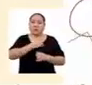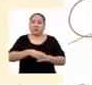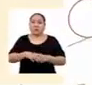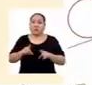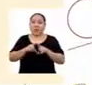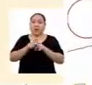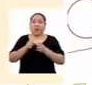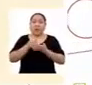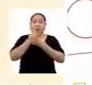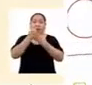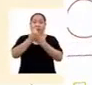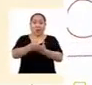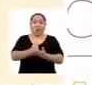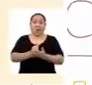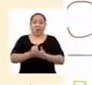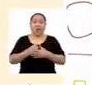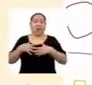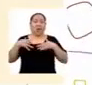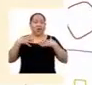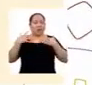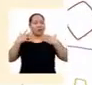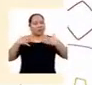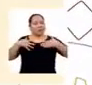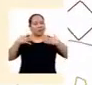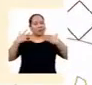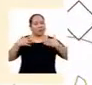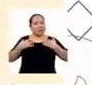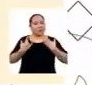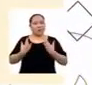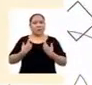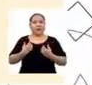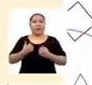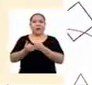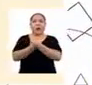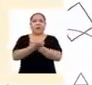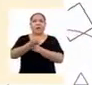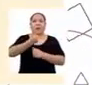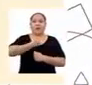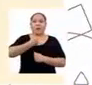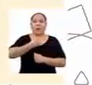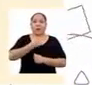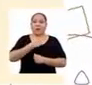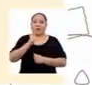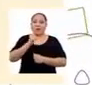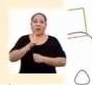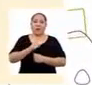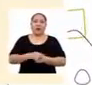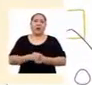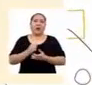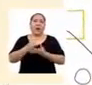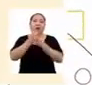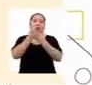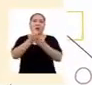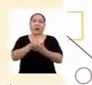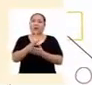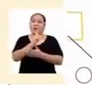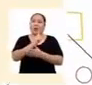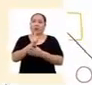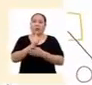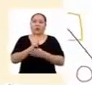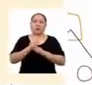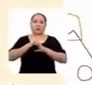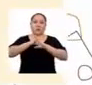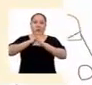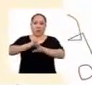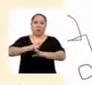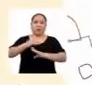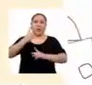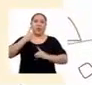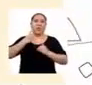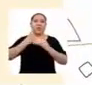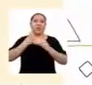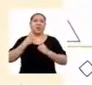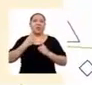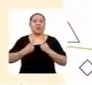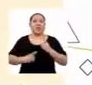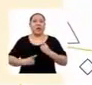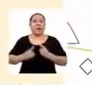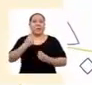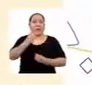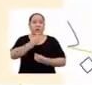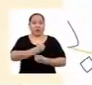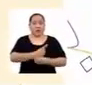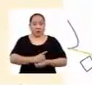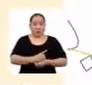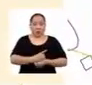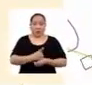autoestima y disminuye la posibilidad de desarrollar trastornos de depresión y ansiedad. El descanso